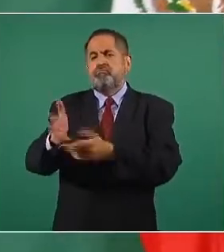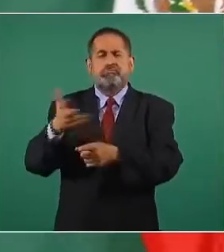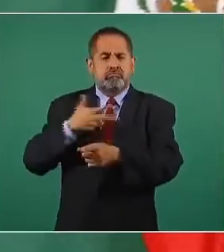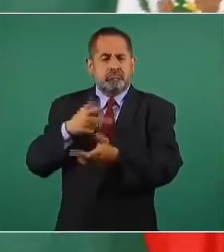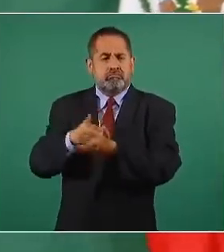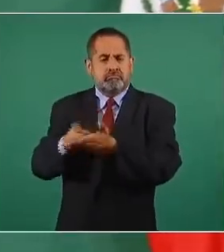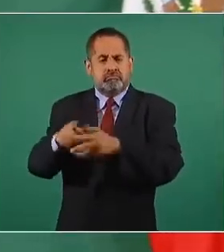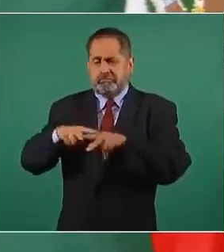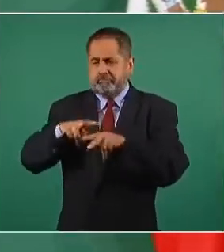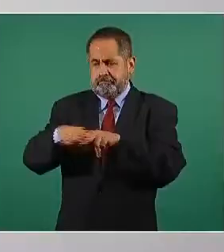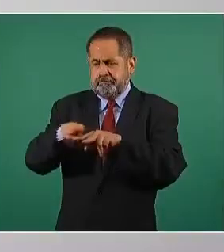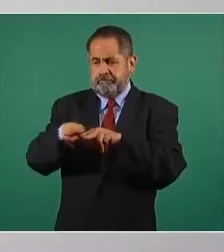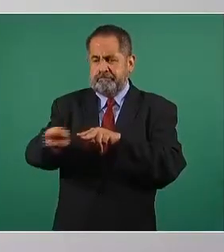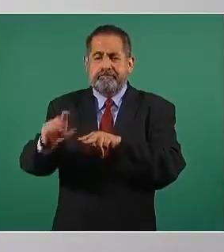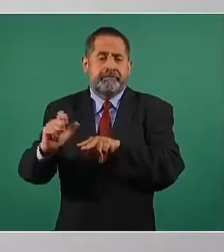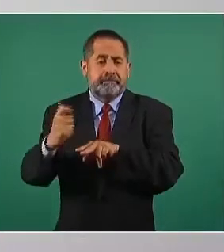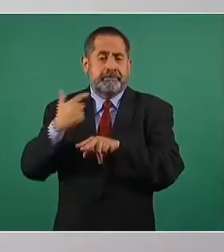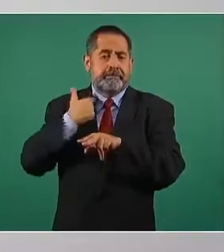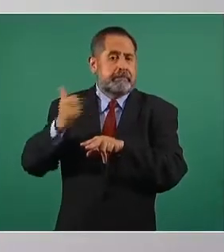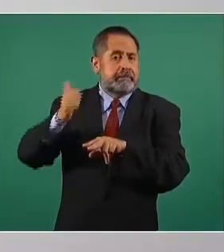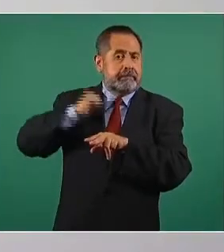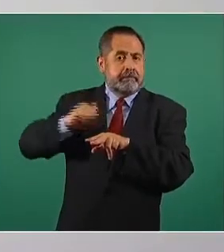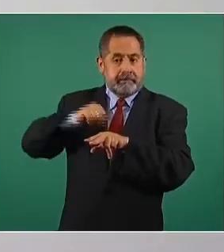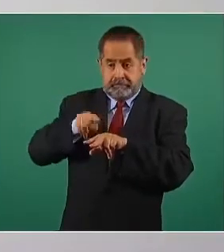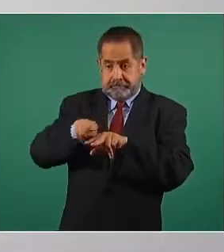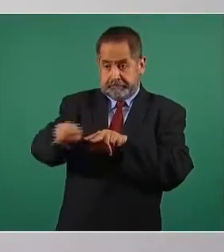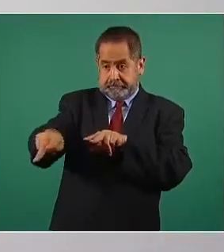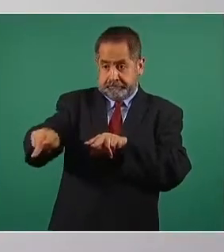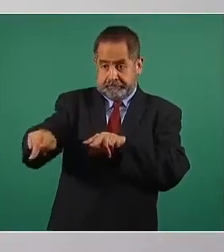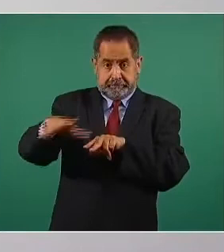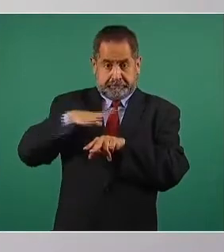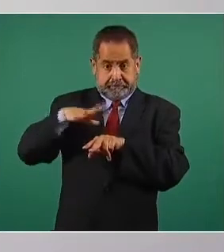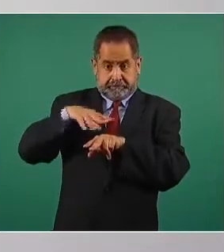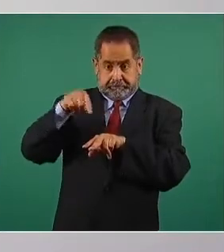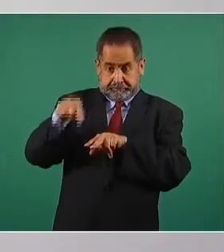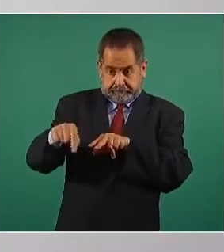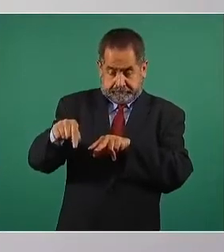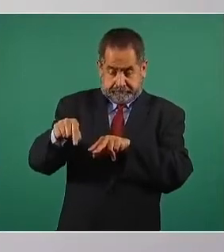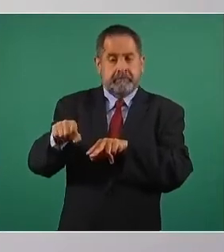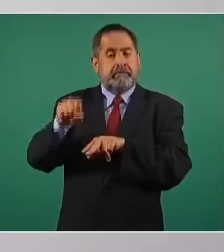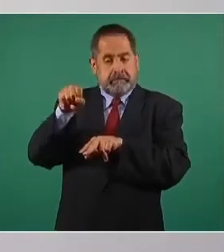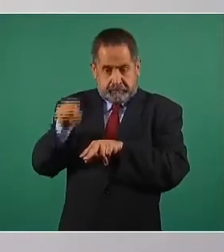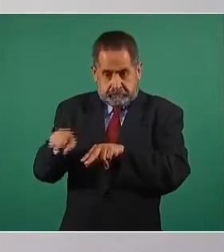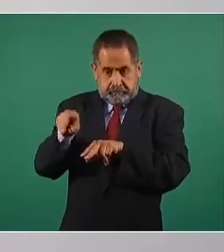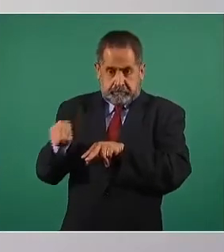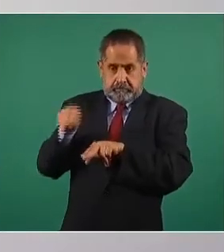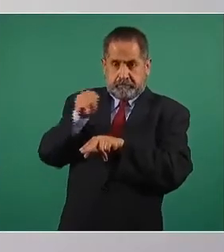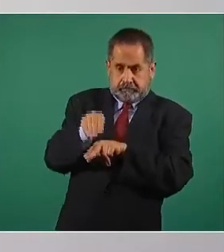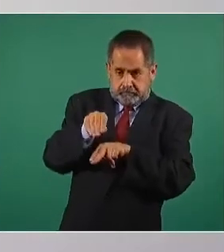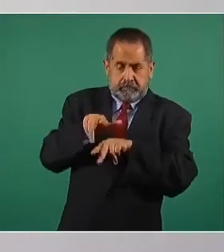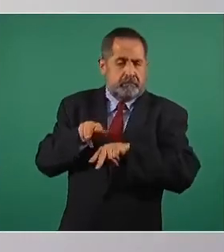vía del ferrocarril del sureste que se construyó a mediados del siglo pasado